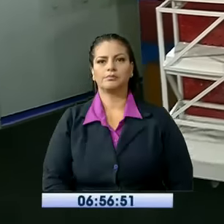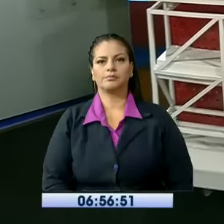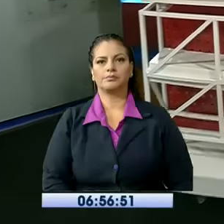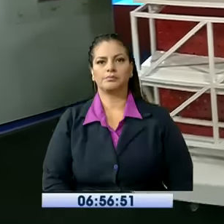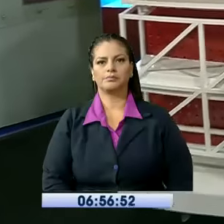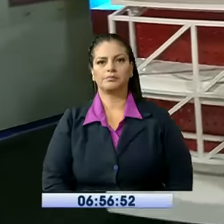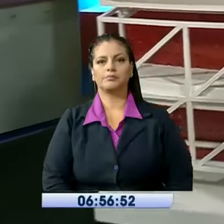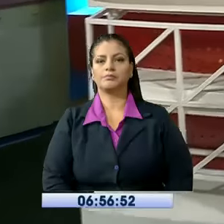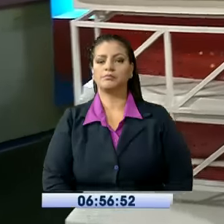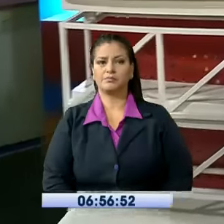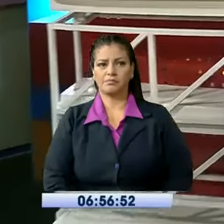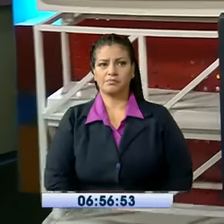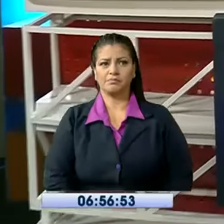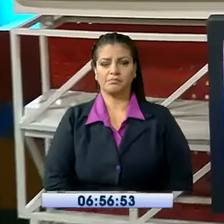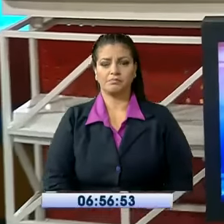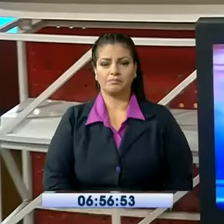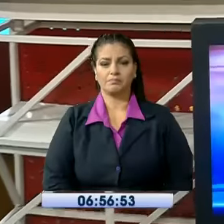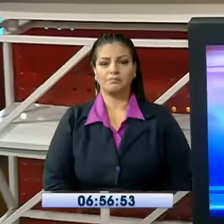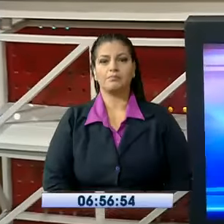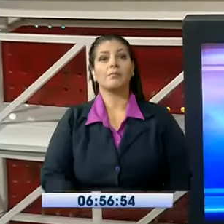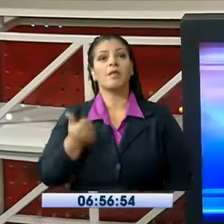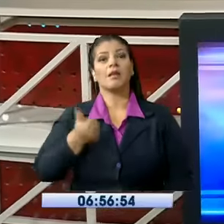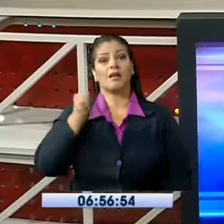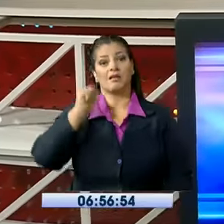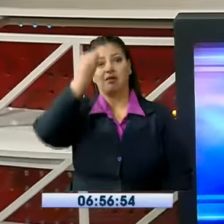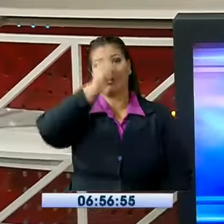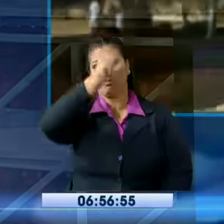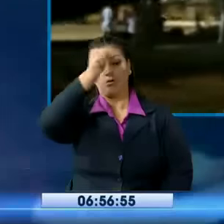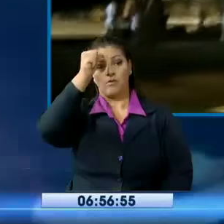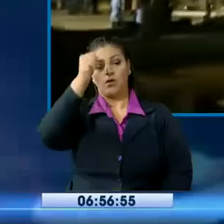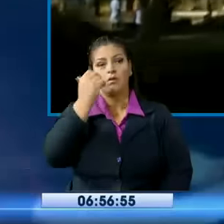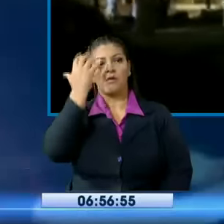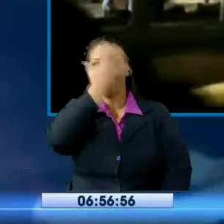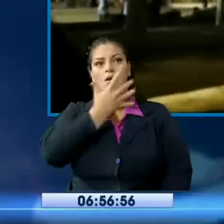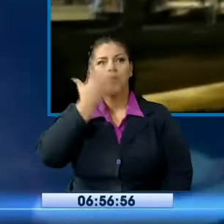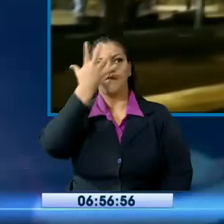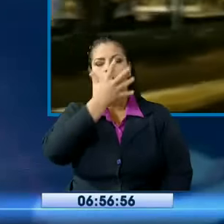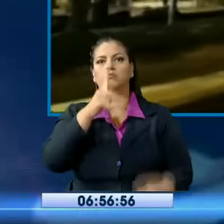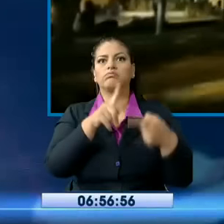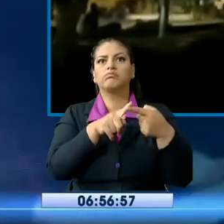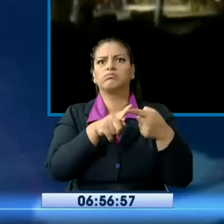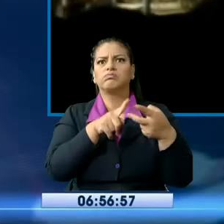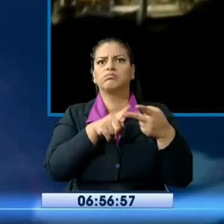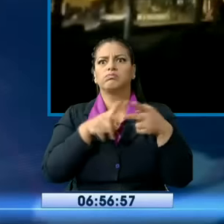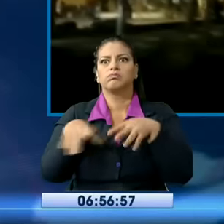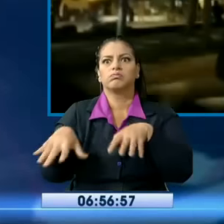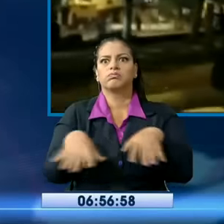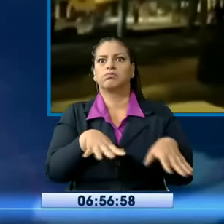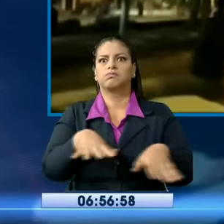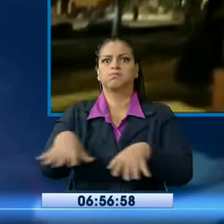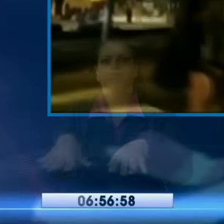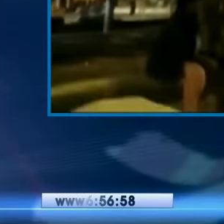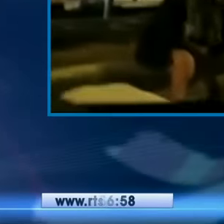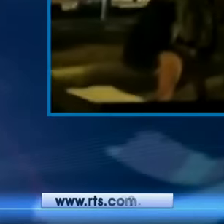Bueno, la tierra volvió a temblar, especialmente en las provincias norteñas de Esmeraldas y en Manabí. Fuerte sismo